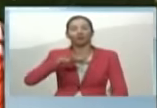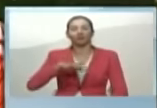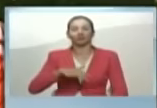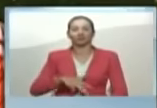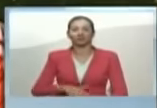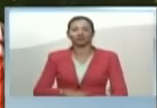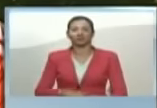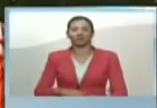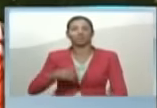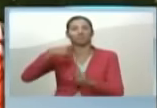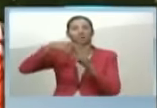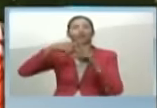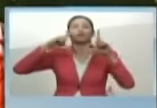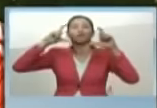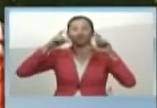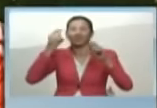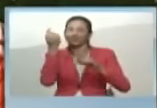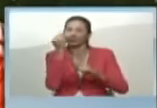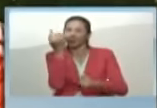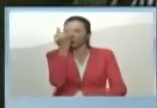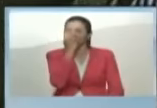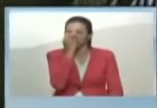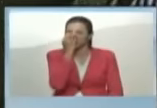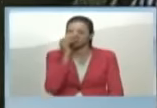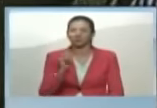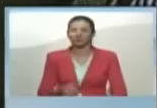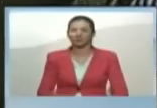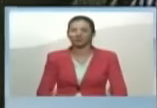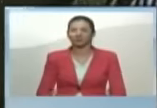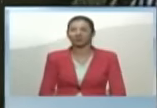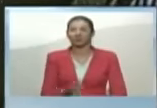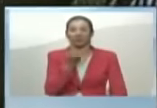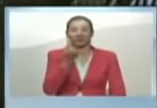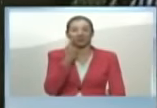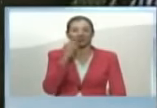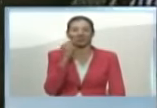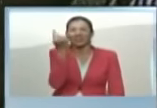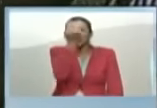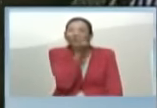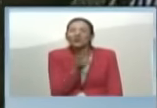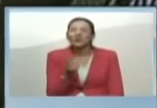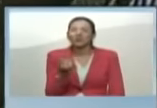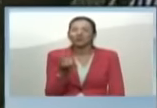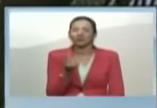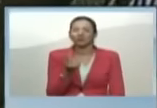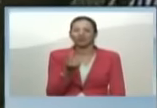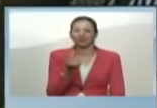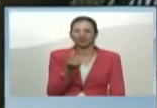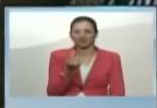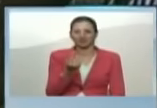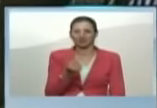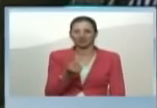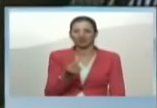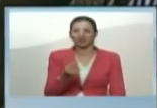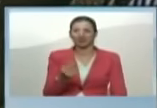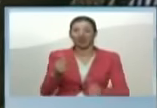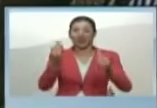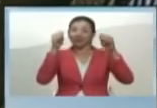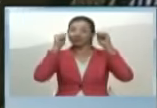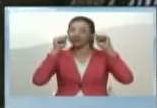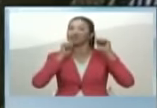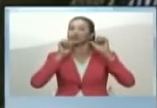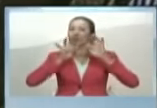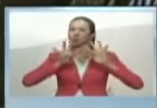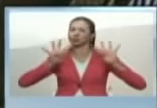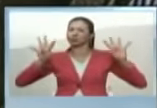una caricatura aquí. Está buena, primera vez que veo esta caricatura. Mira, y atrás vienen los campesinos porque lo que se